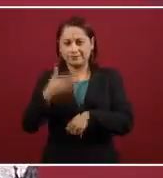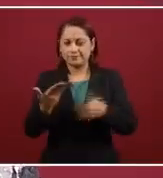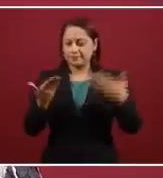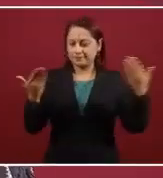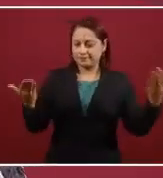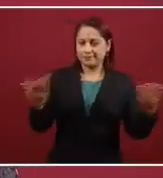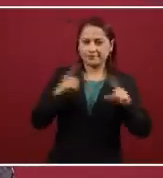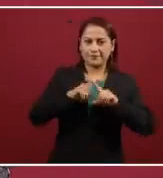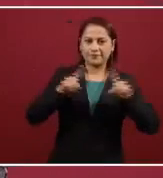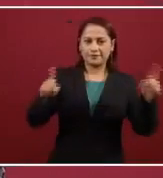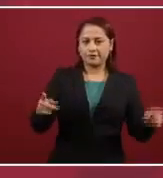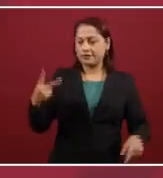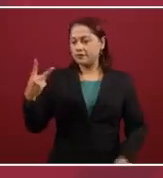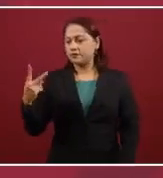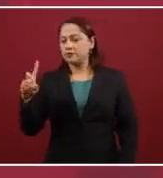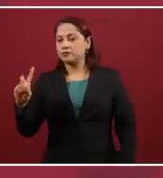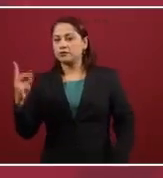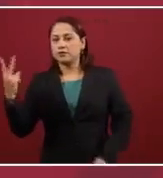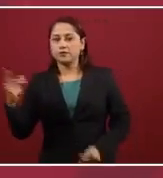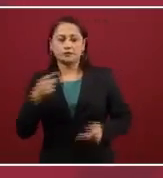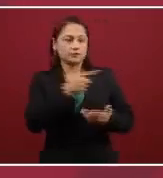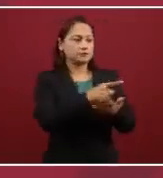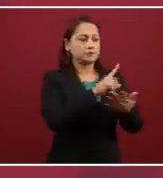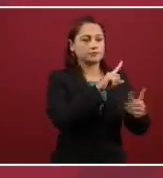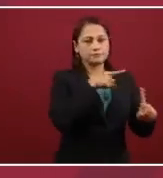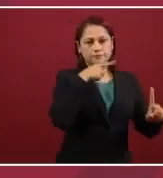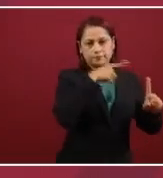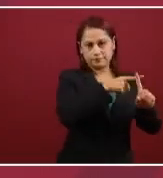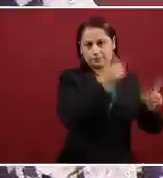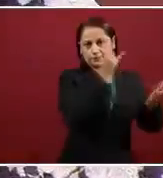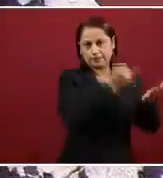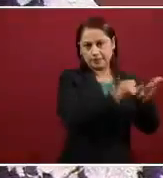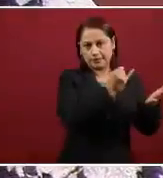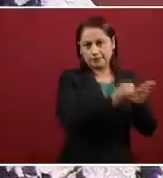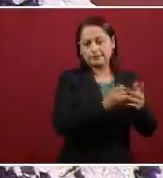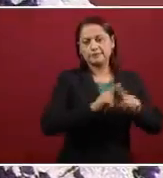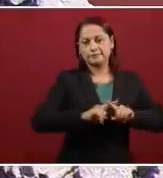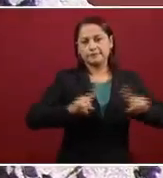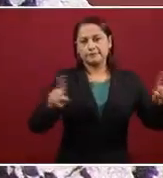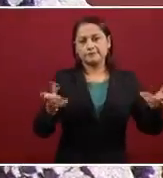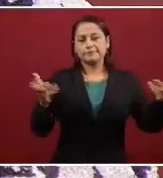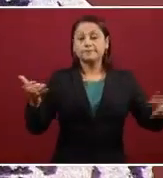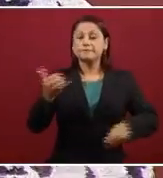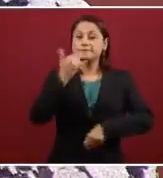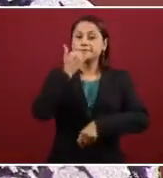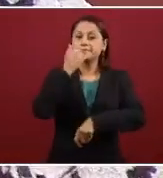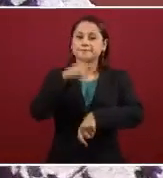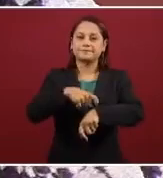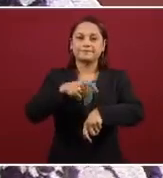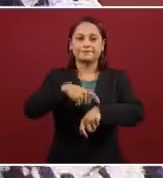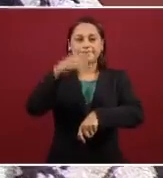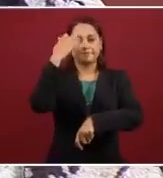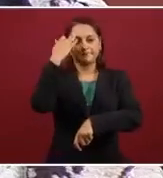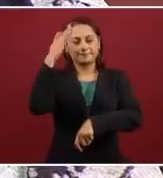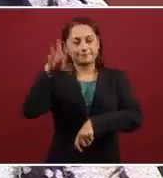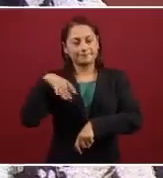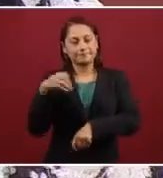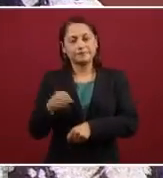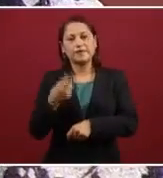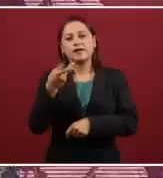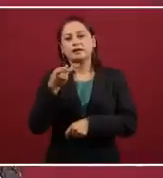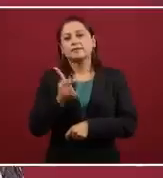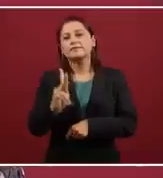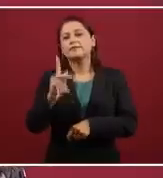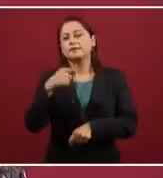232 y la amenaza de aranceles. Perdón por haberme tomado más tiempo, pero sí creemos que era importante